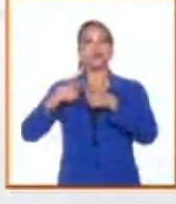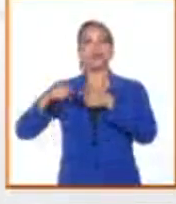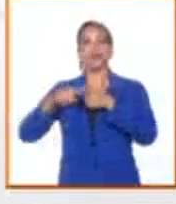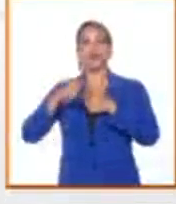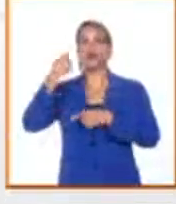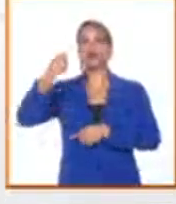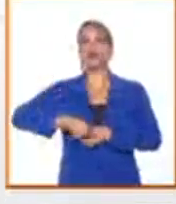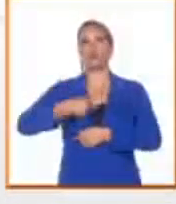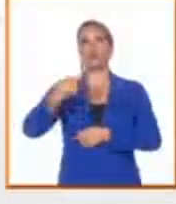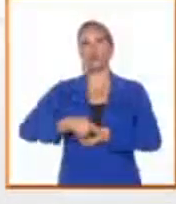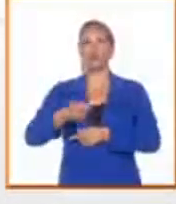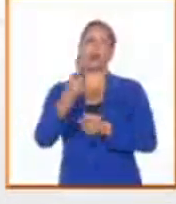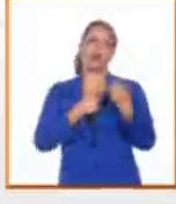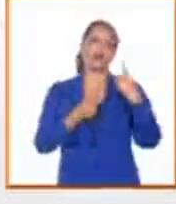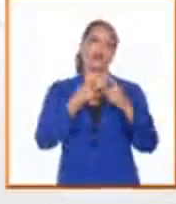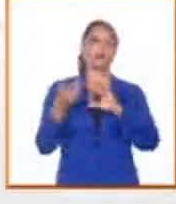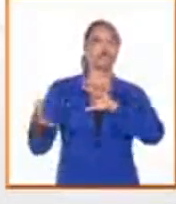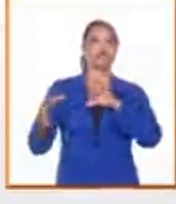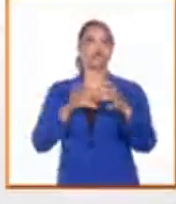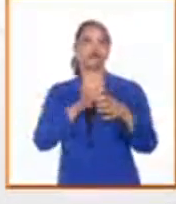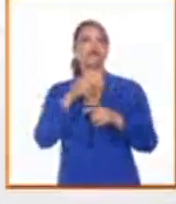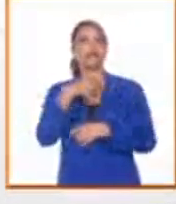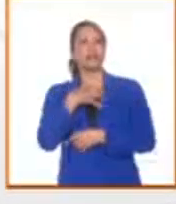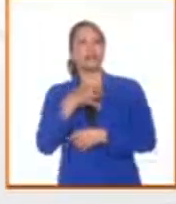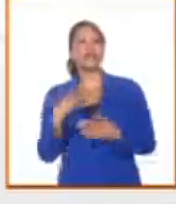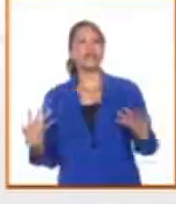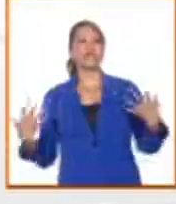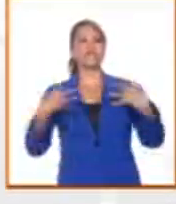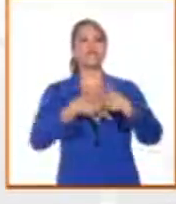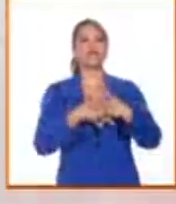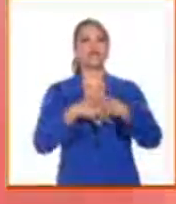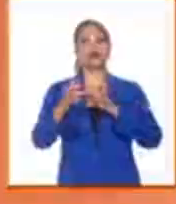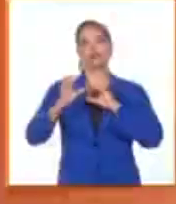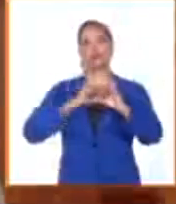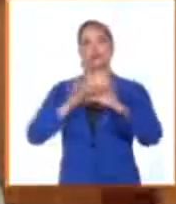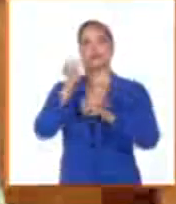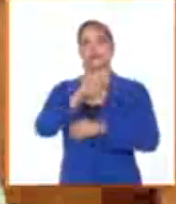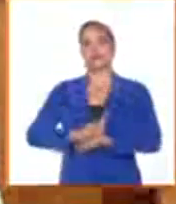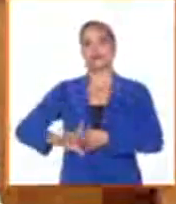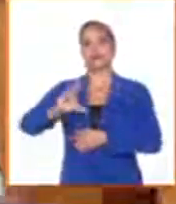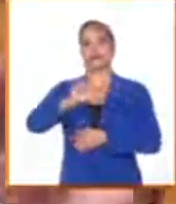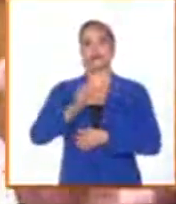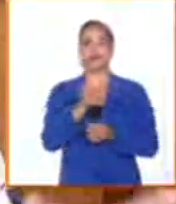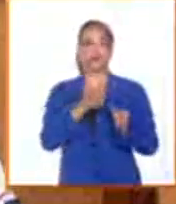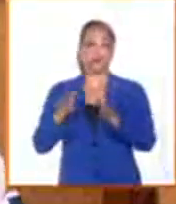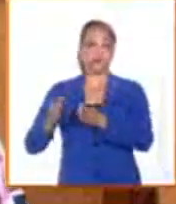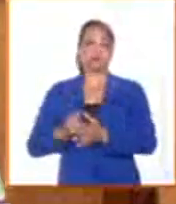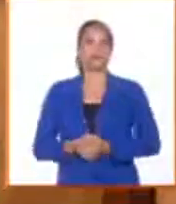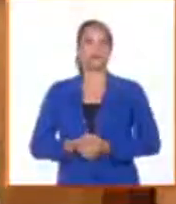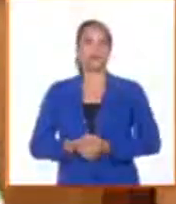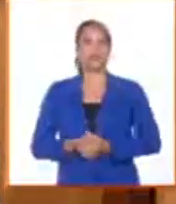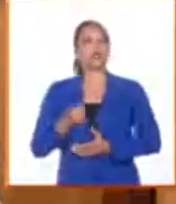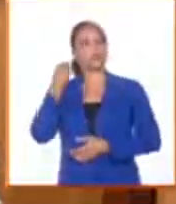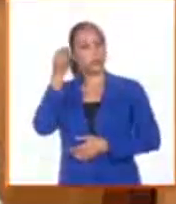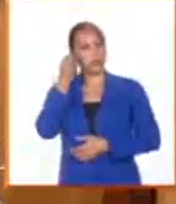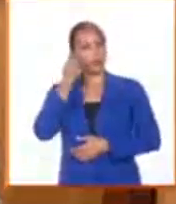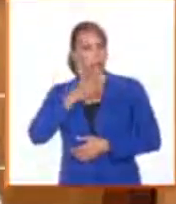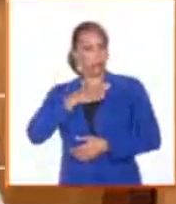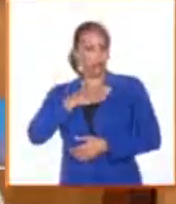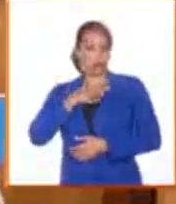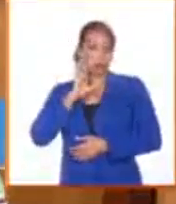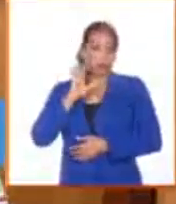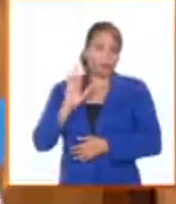jurídicos que de alguna u otra manera poseen vínculos con la comunicación social. A mí me parece, por la especificidad de esta